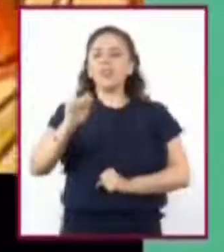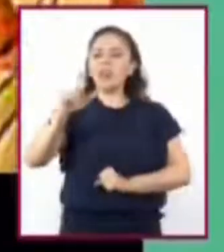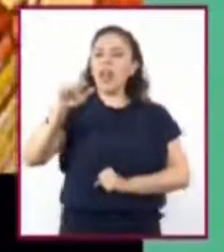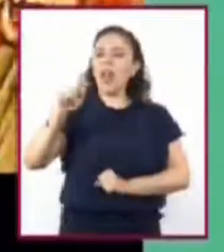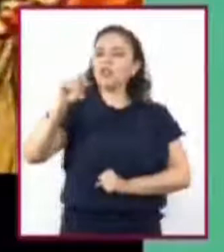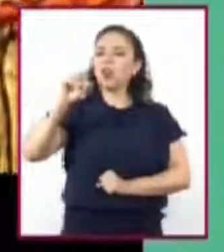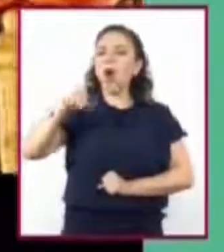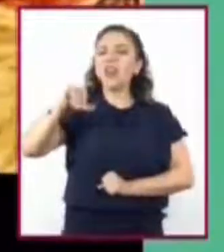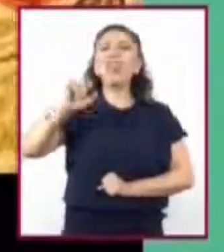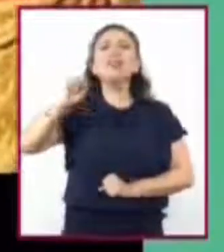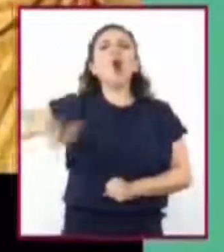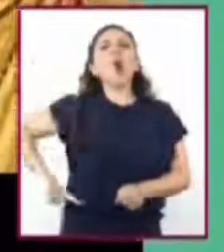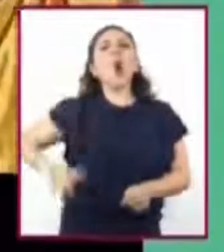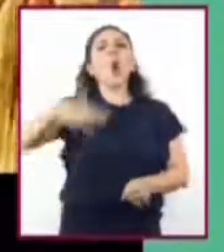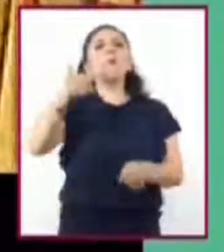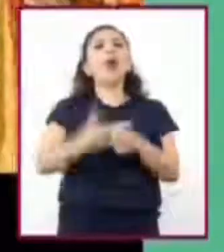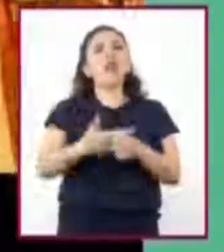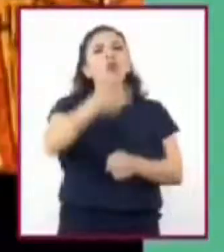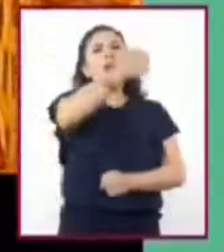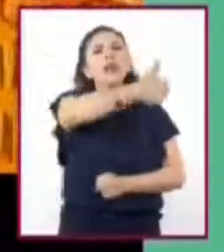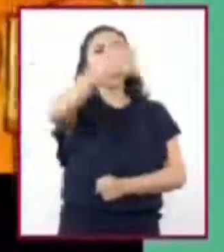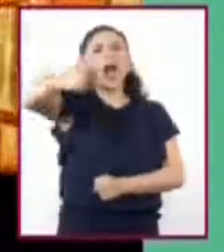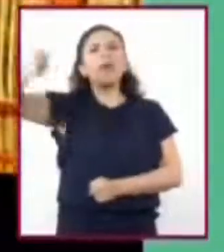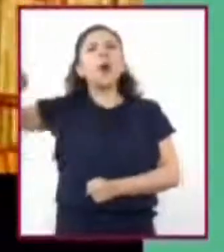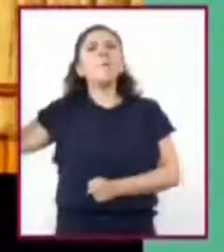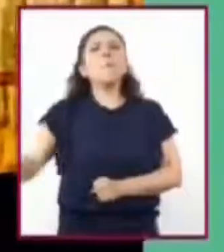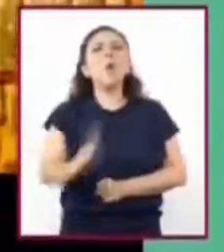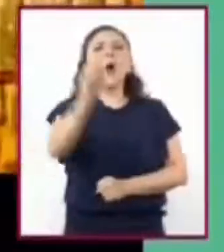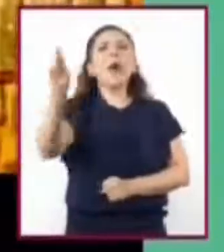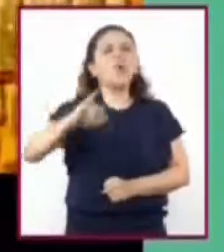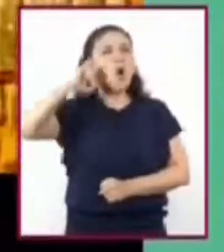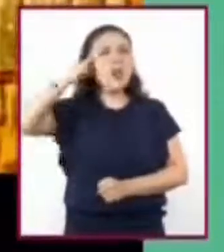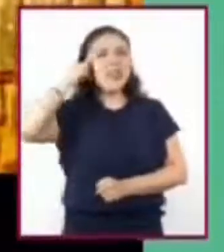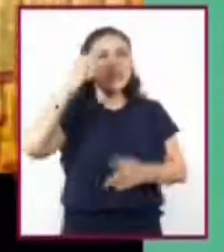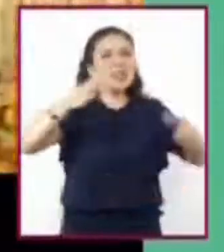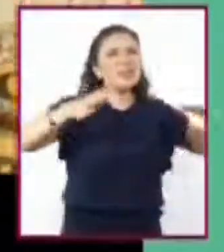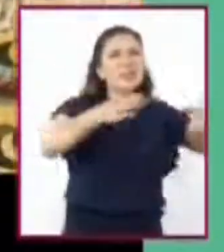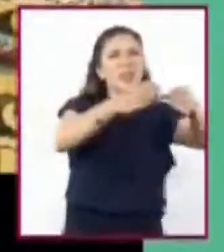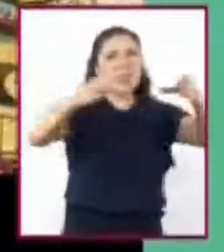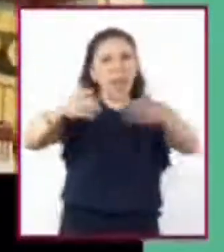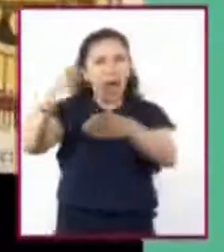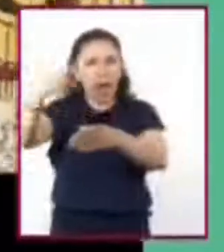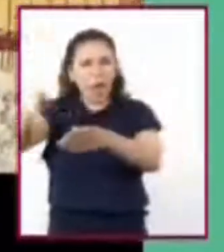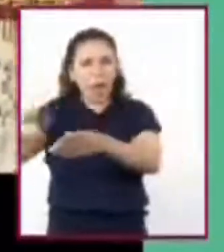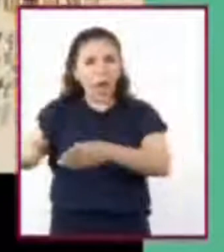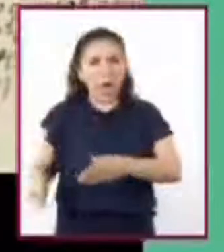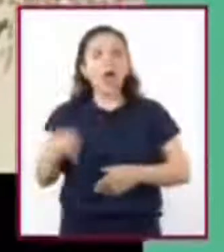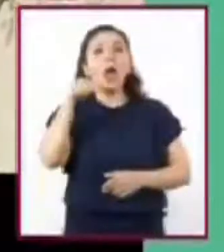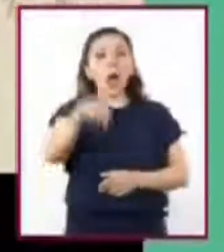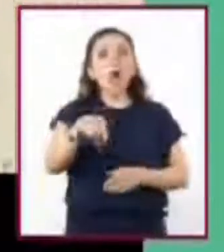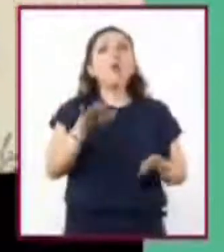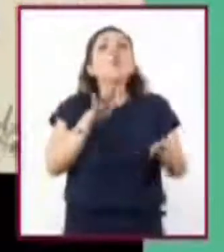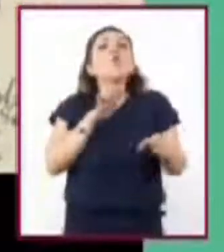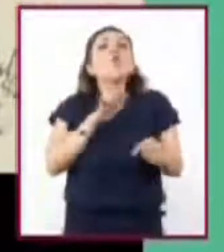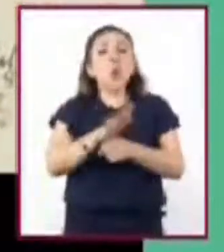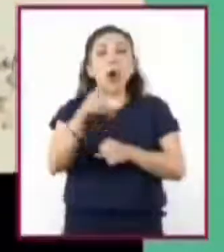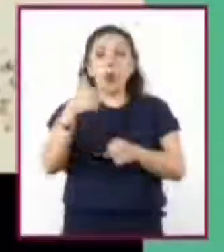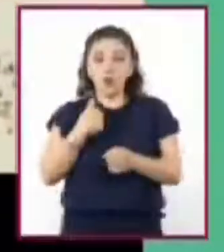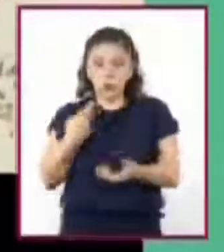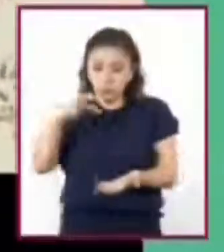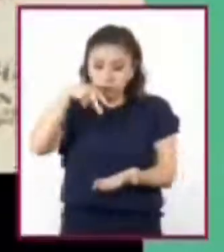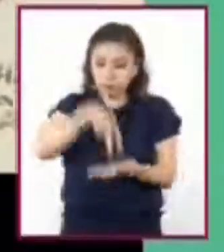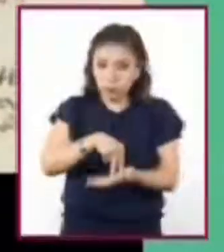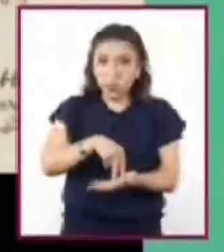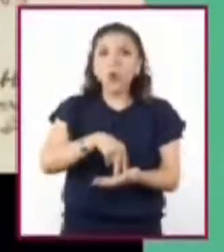o gobernador de cada uno de estos señoríos, de cuál iba a ser el tributo que iba a